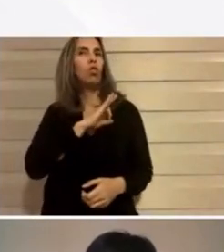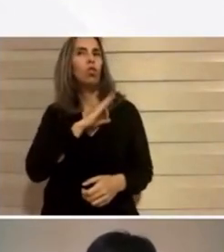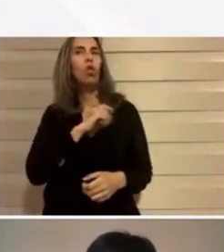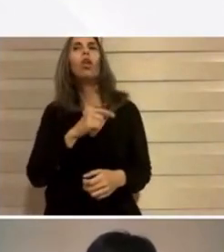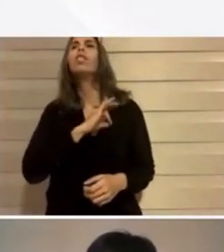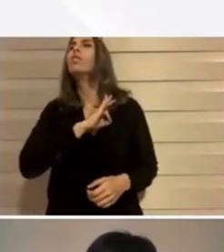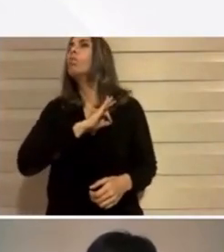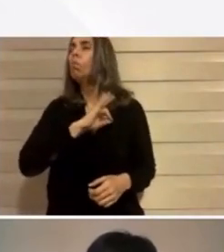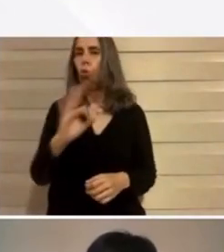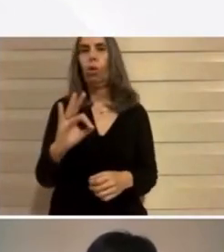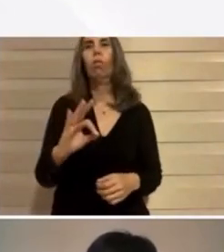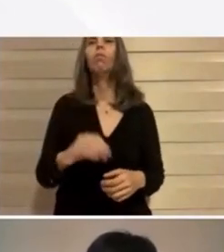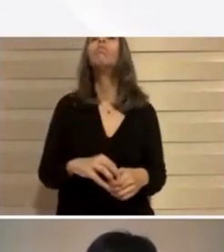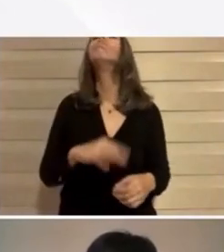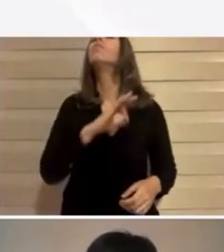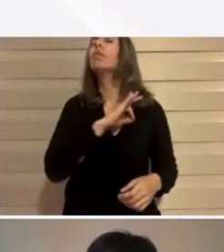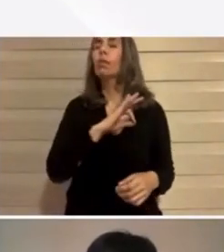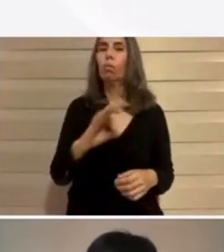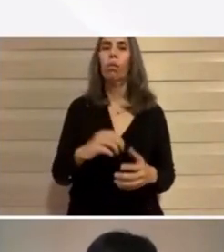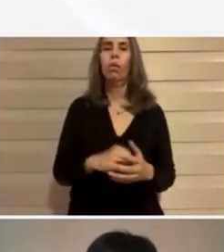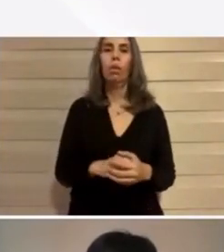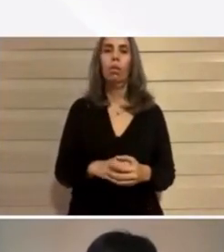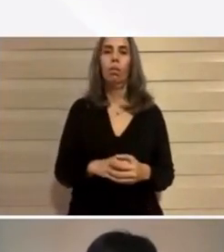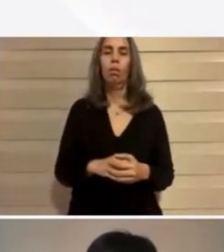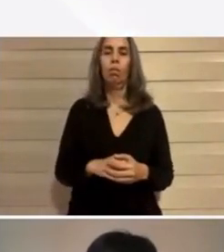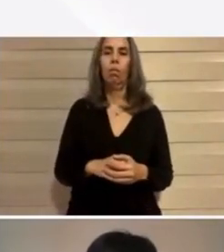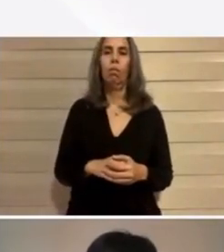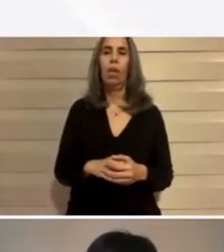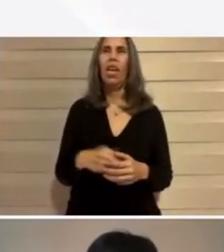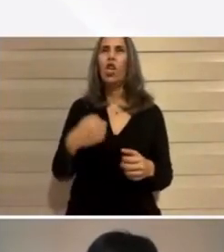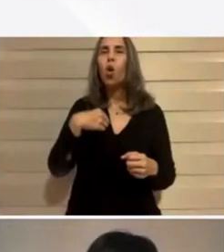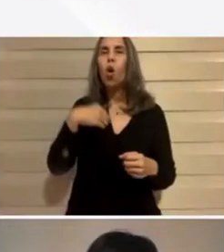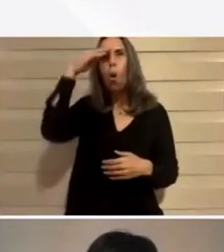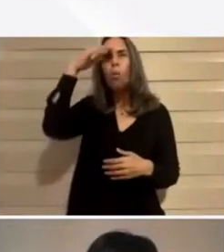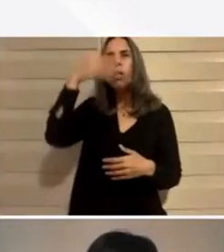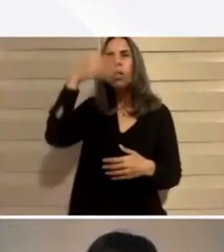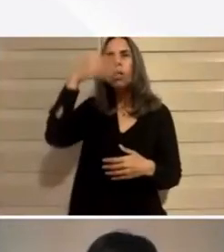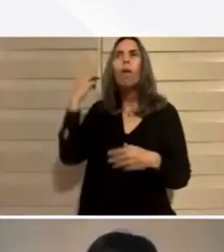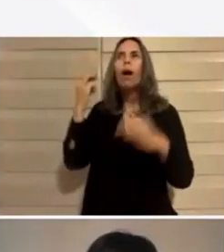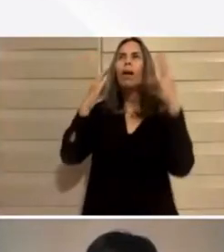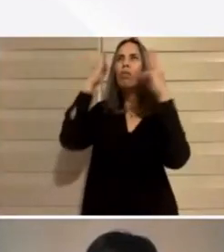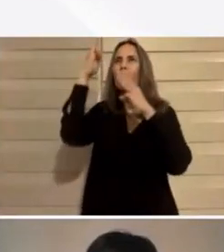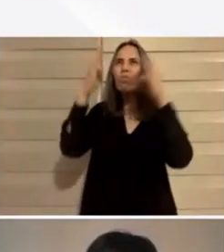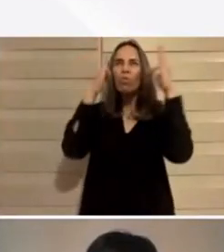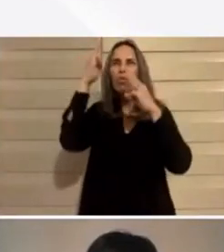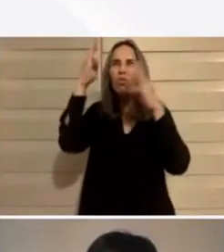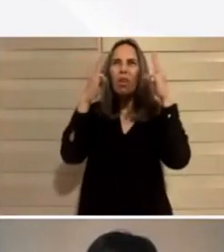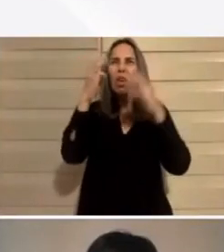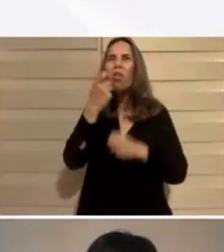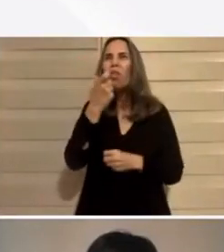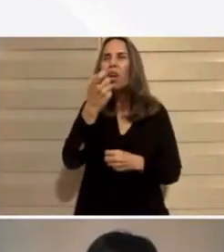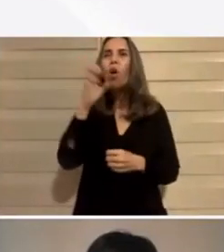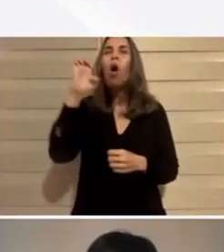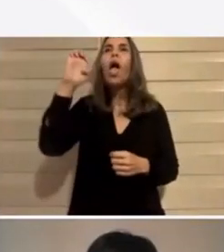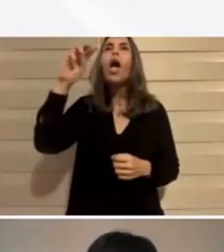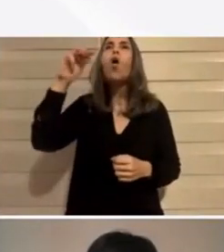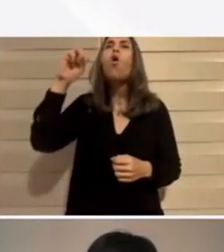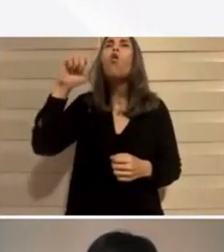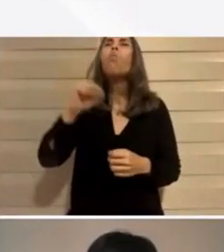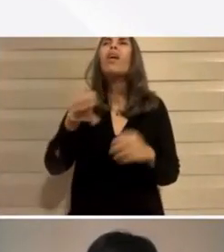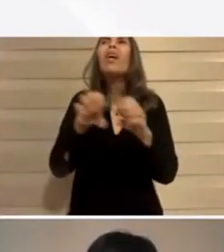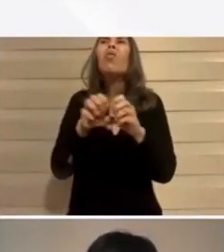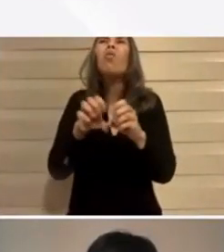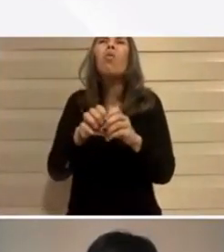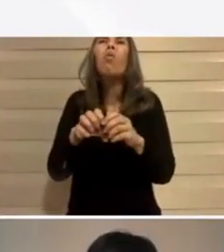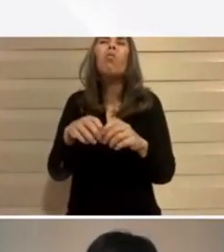Y ese era el reto del Museo Interactivo de Economía. ¿Cómo voy a hacer un museo de algo que además ni siquiera me gusta y no es mi área de